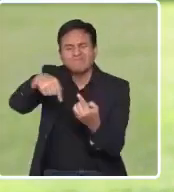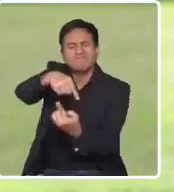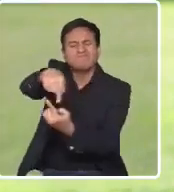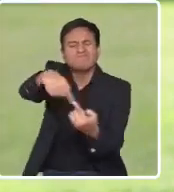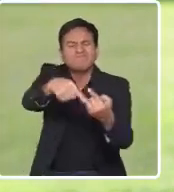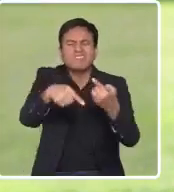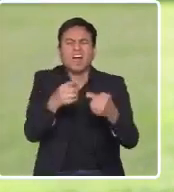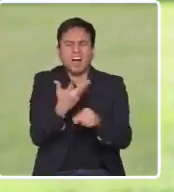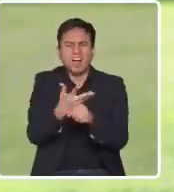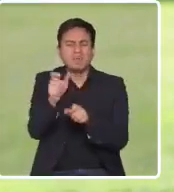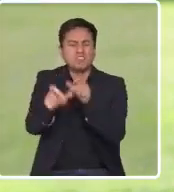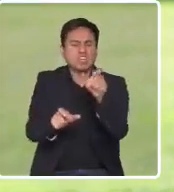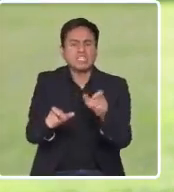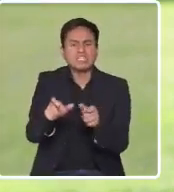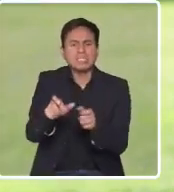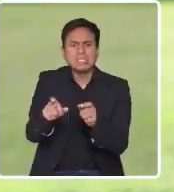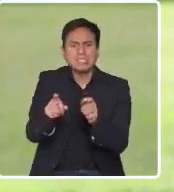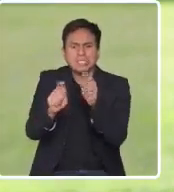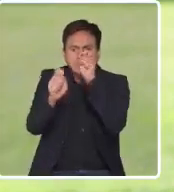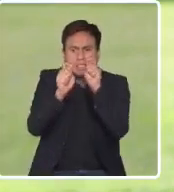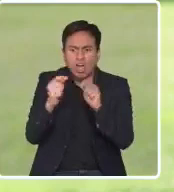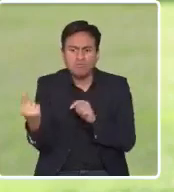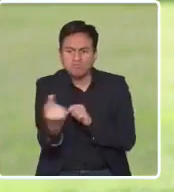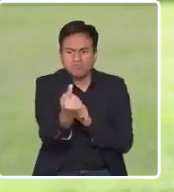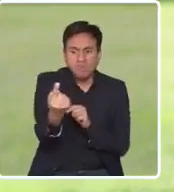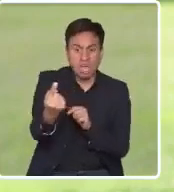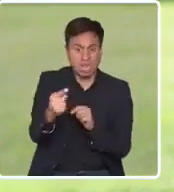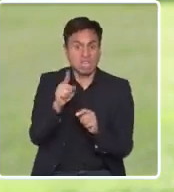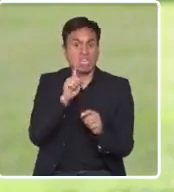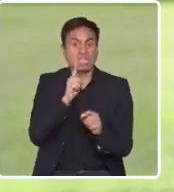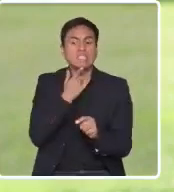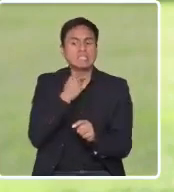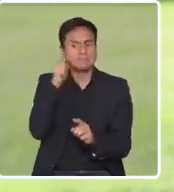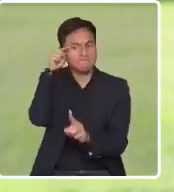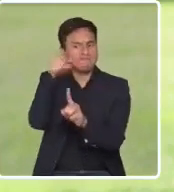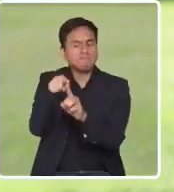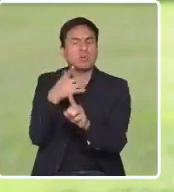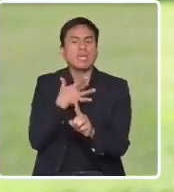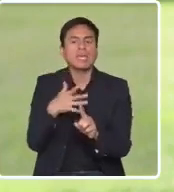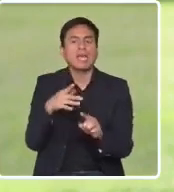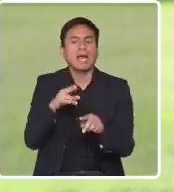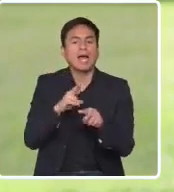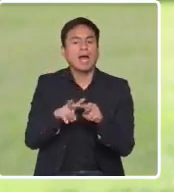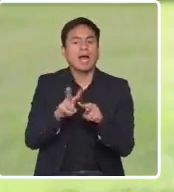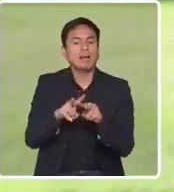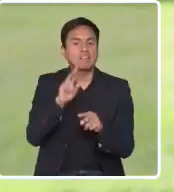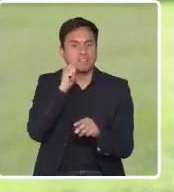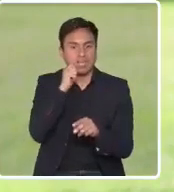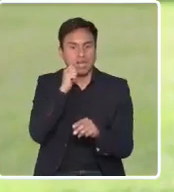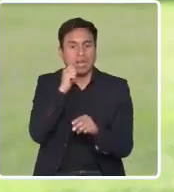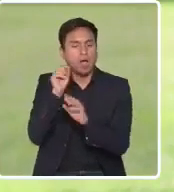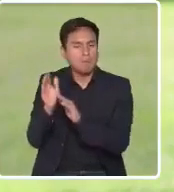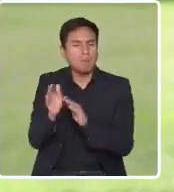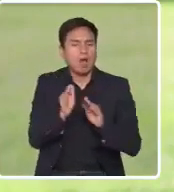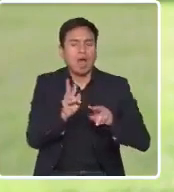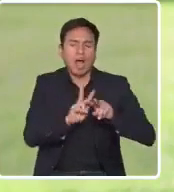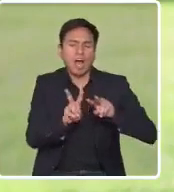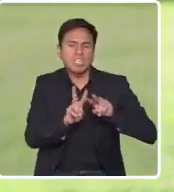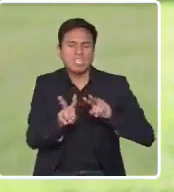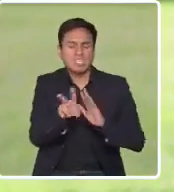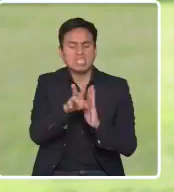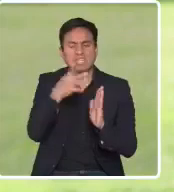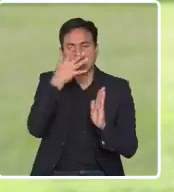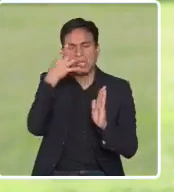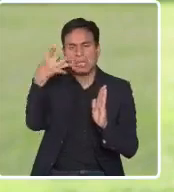individuos que están circulando por esos lugares y que son sujetos de interés, porque han cometido, están aprestándose o preparándose para cometer de